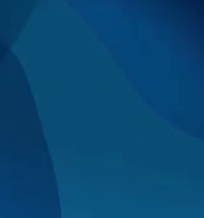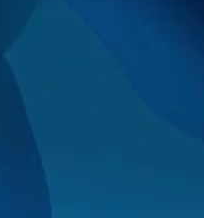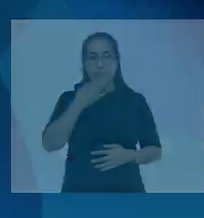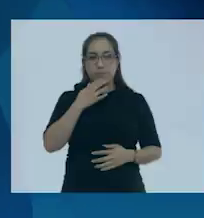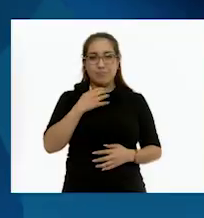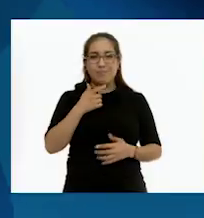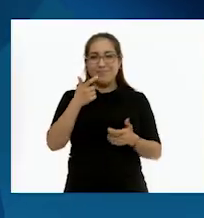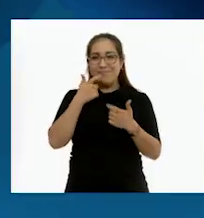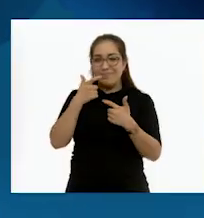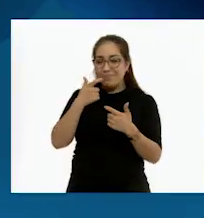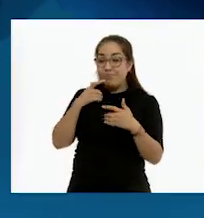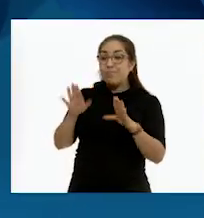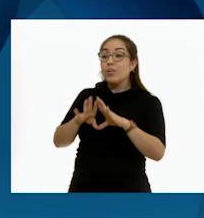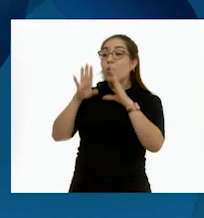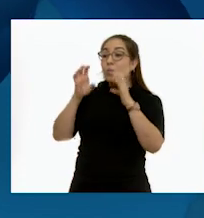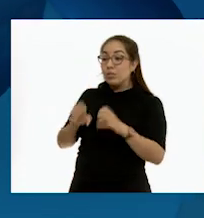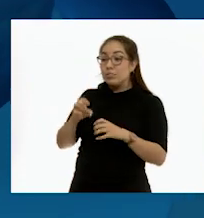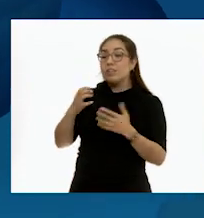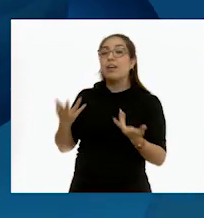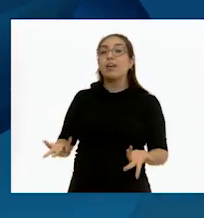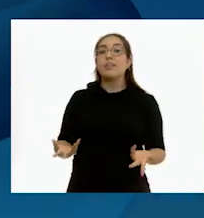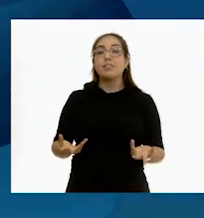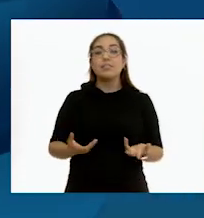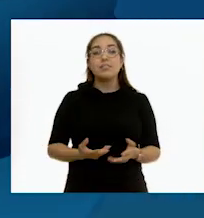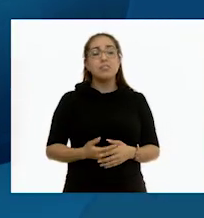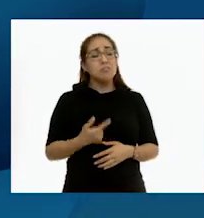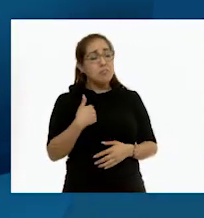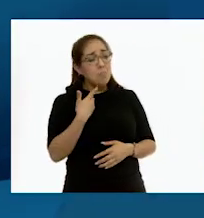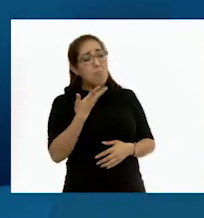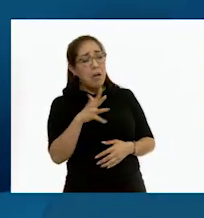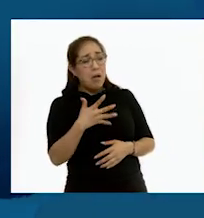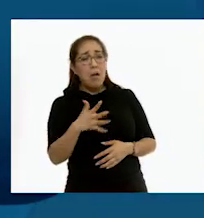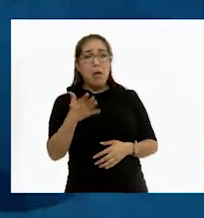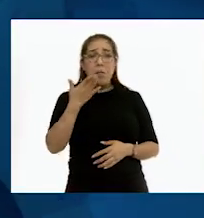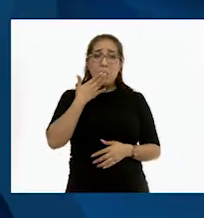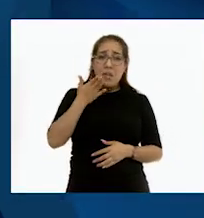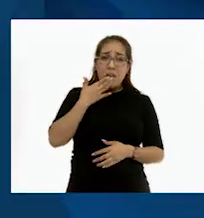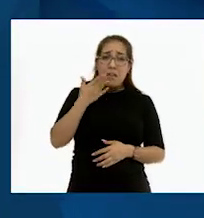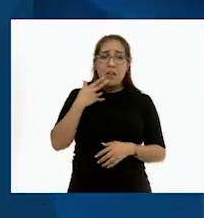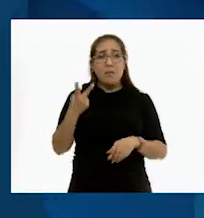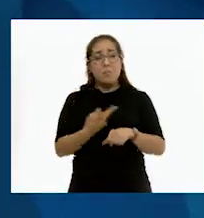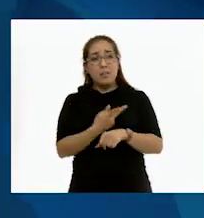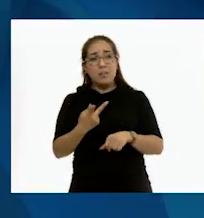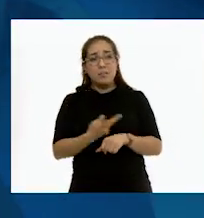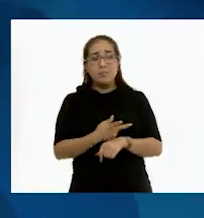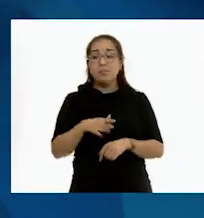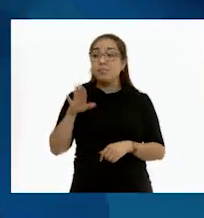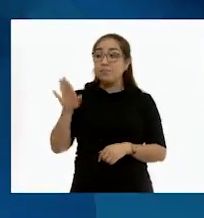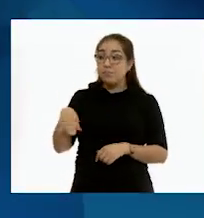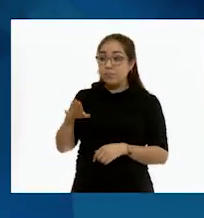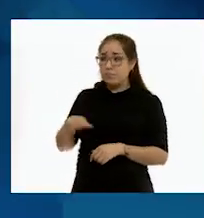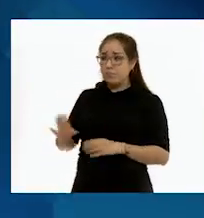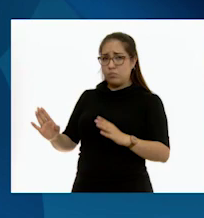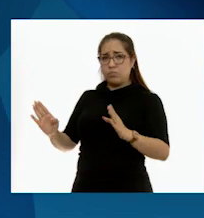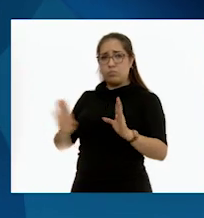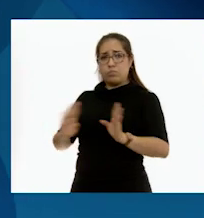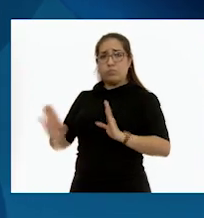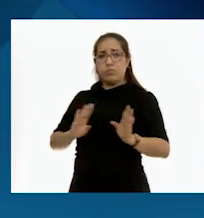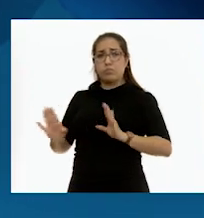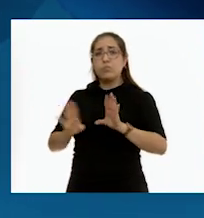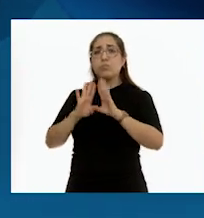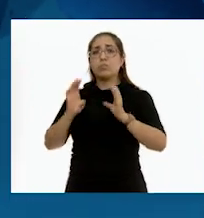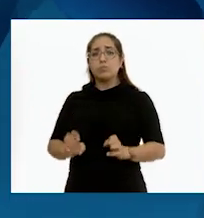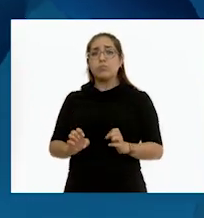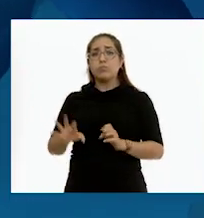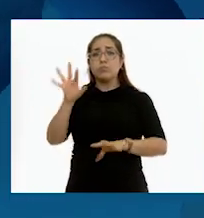¿Y cómo andas, huerco? Ay, nomás, pasándola. ¡Rompa filas, soldado! ¿Cómo?